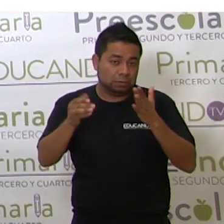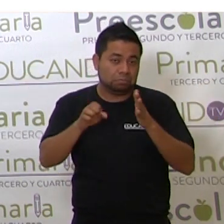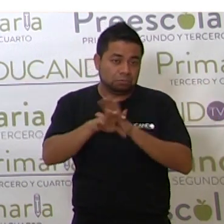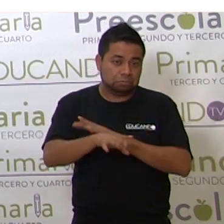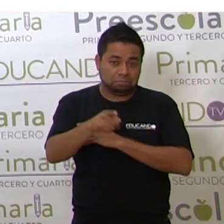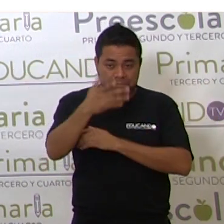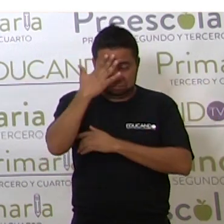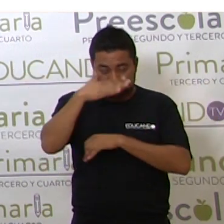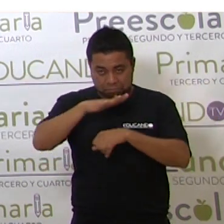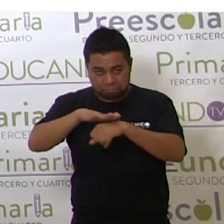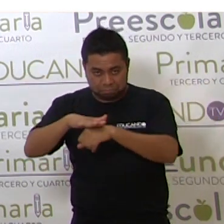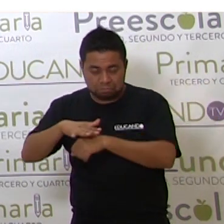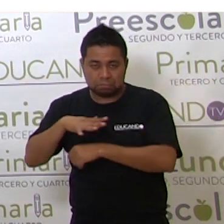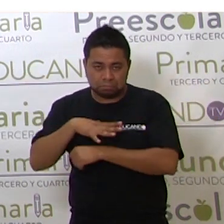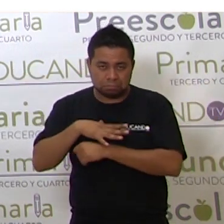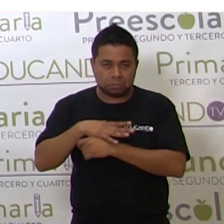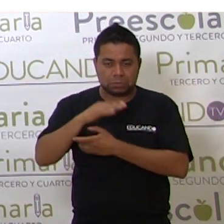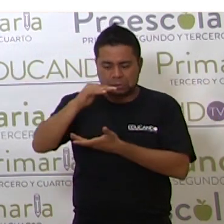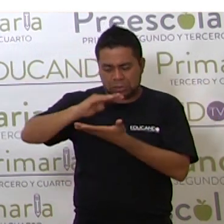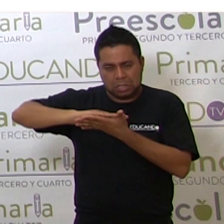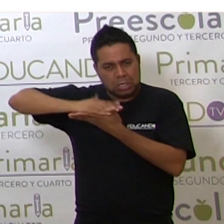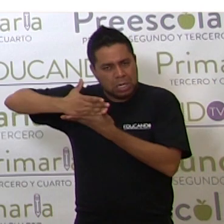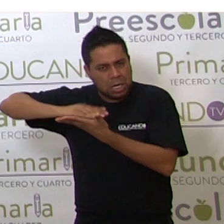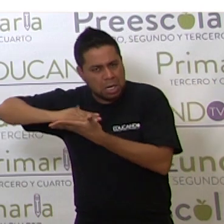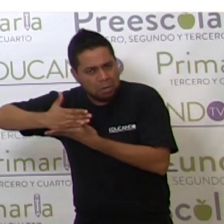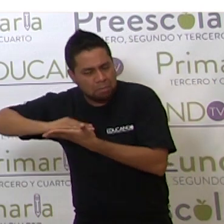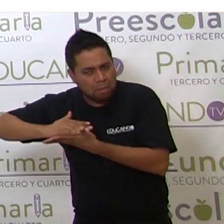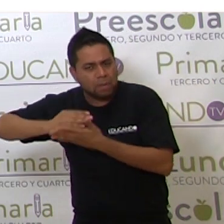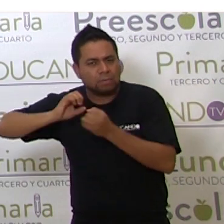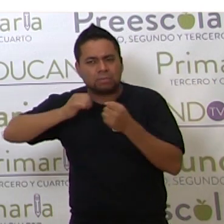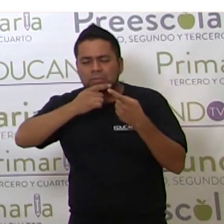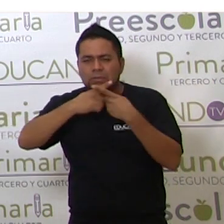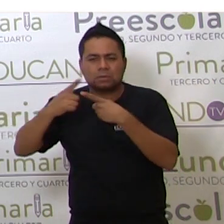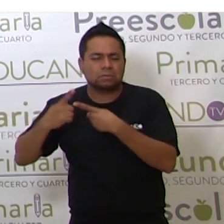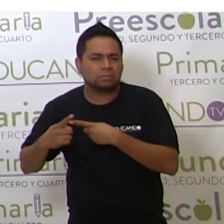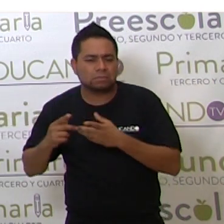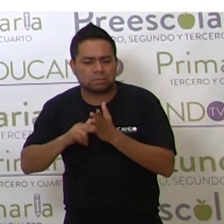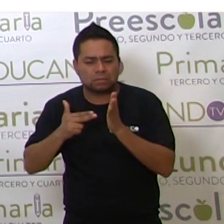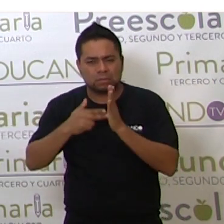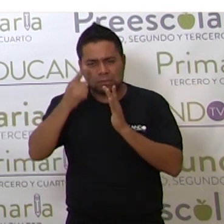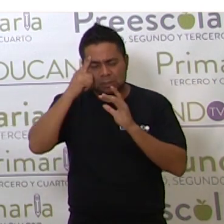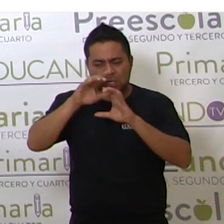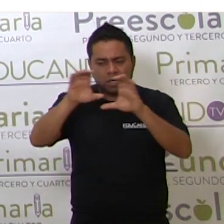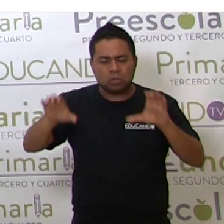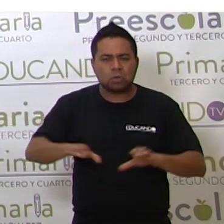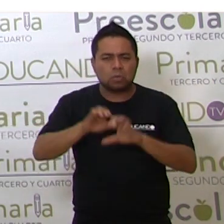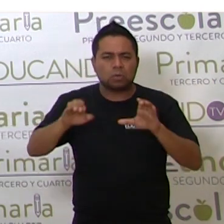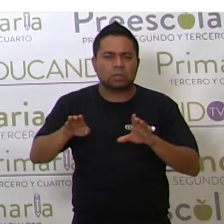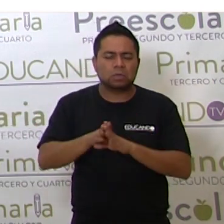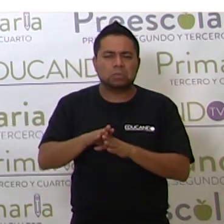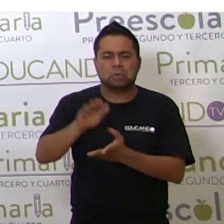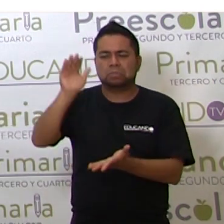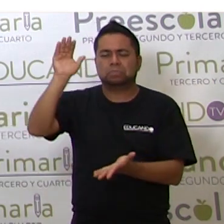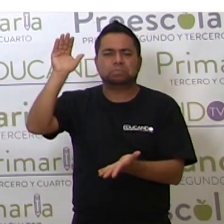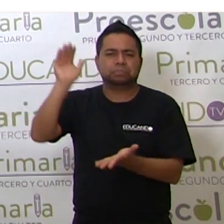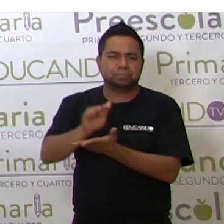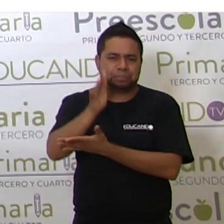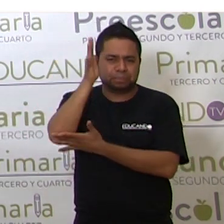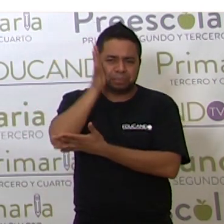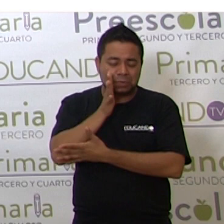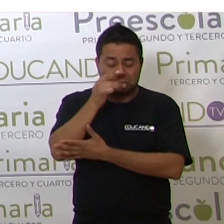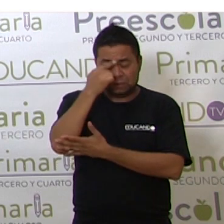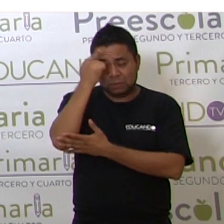ustedes saben que ocupamos mini laptops o diferentes herramientas de computadoras que son mucho más pequeñas más